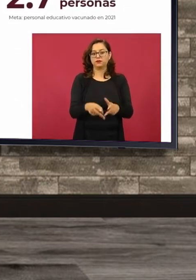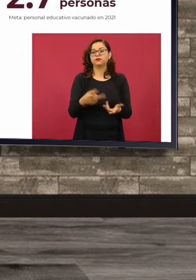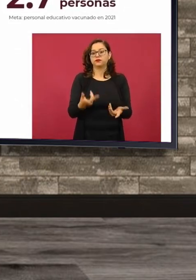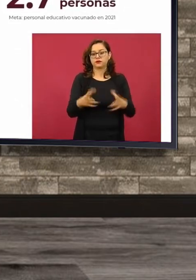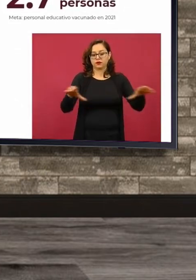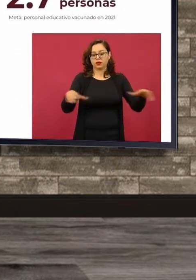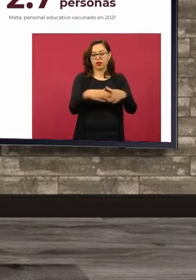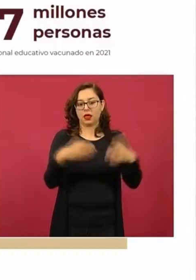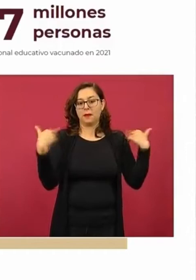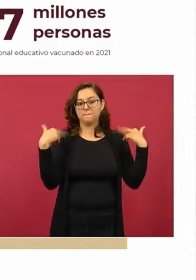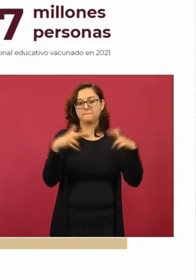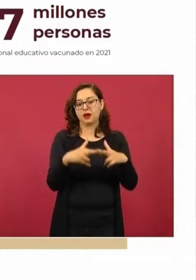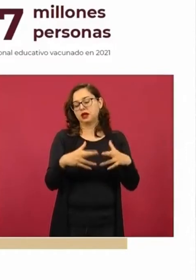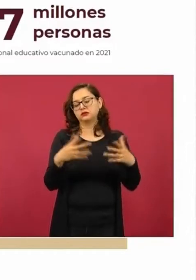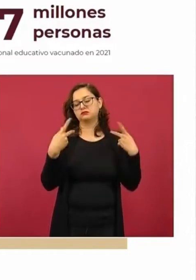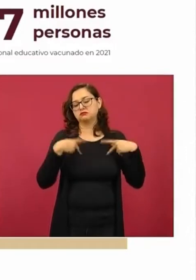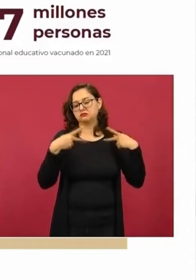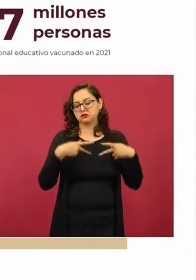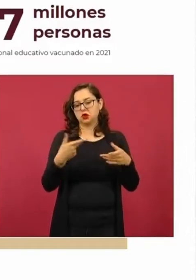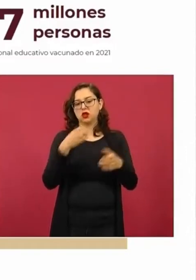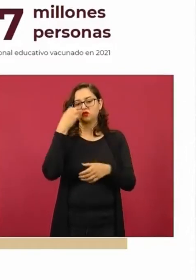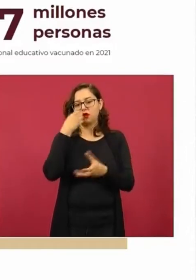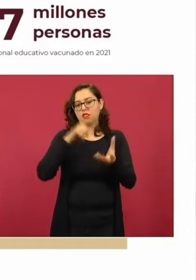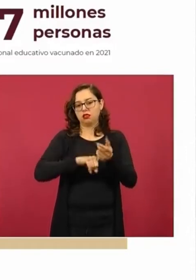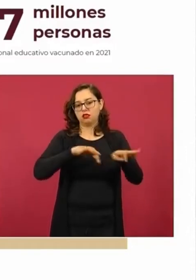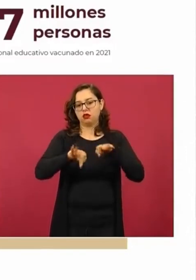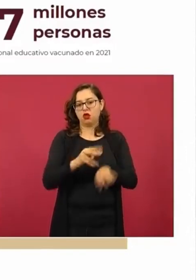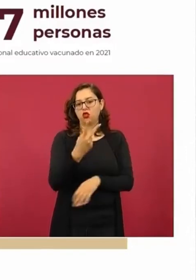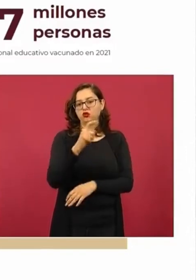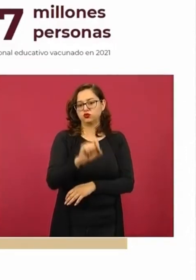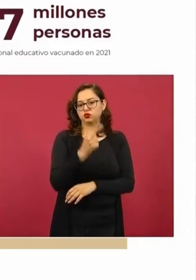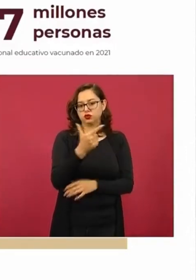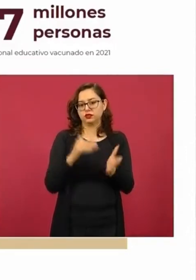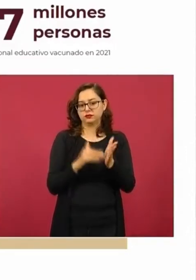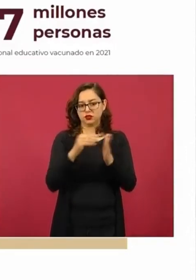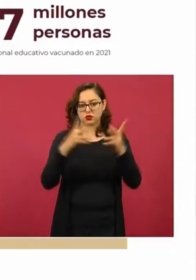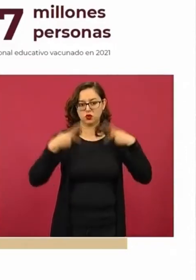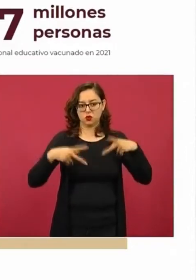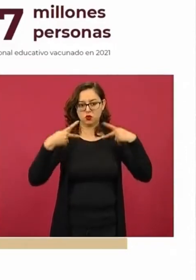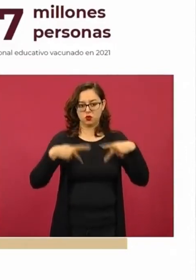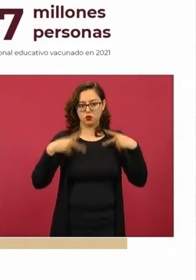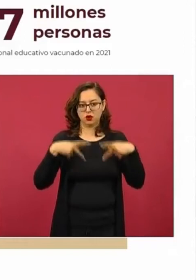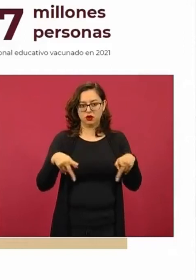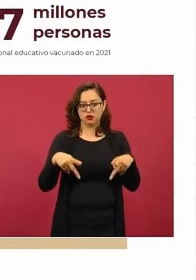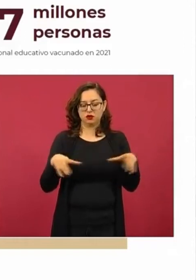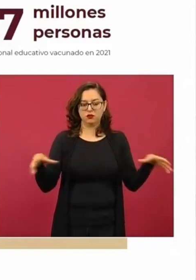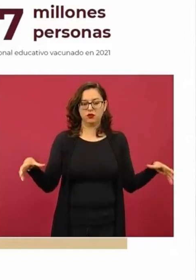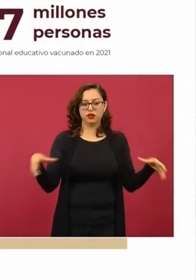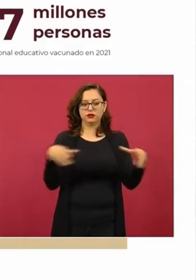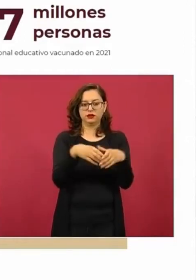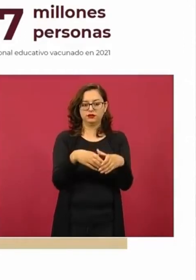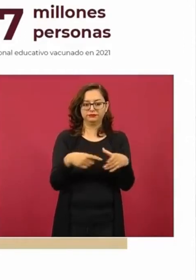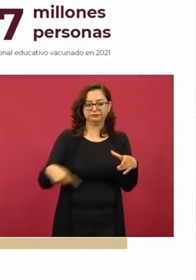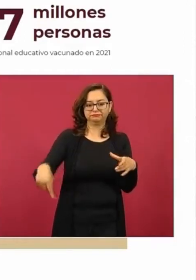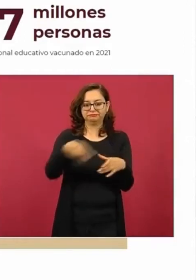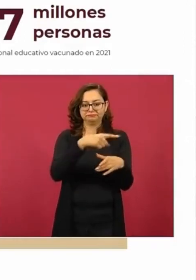la farmacéutica Moderna. En total recibirán la vacuna 2.7 millones de personas que trabajan en el sistema educativo del país. La